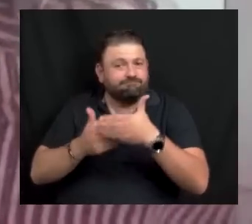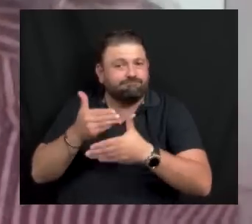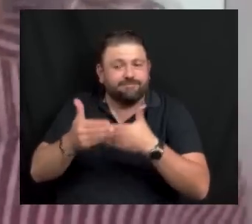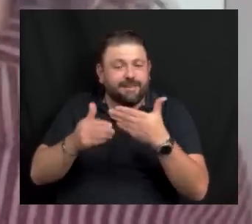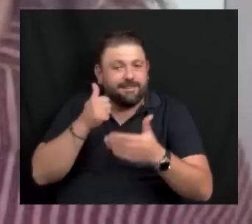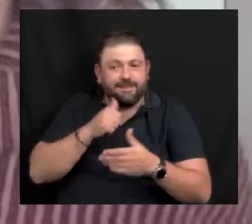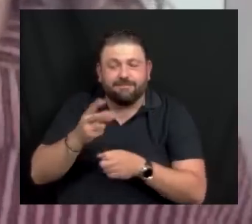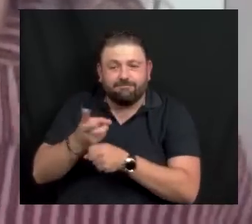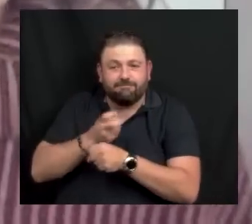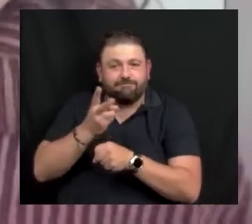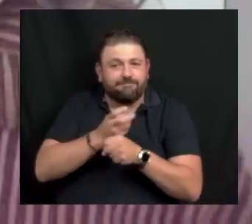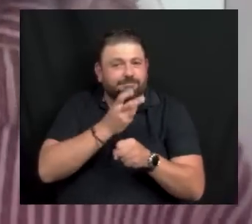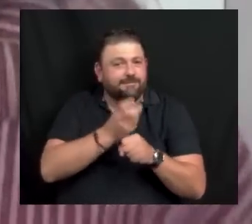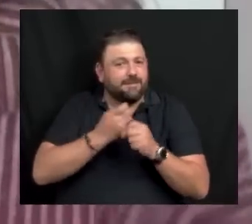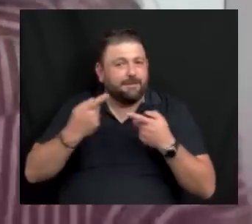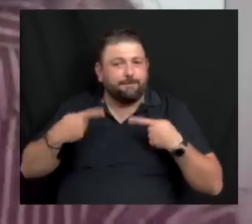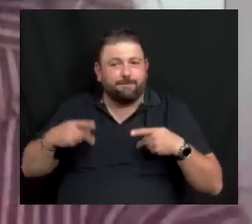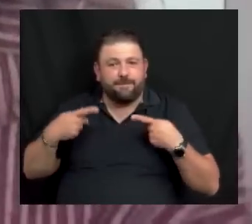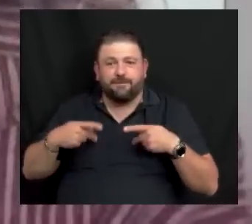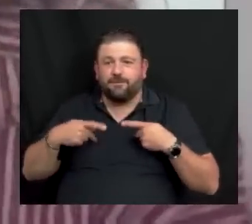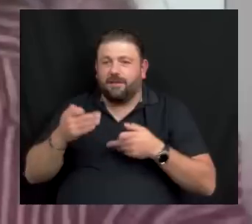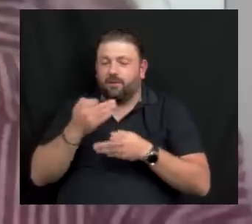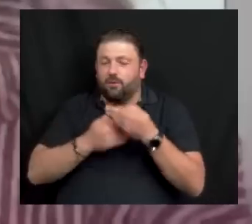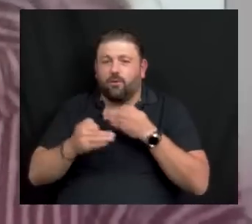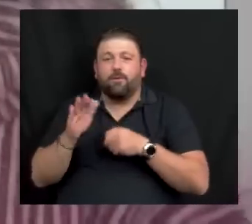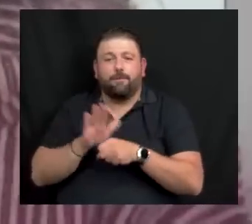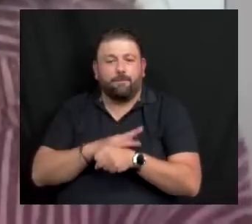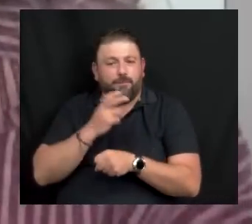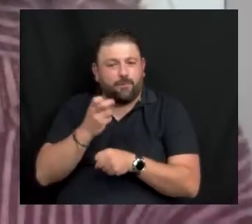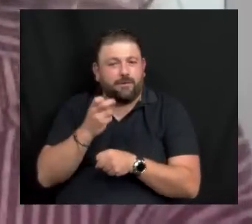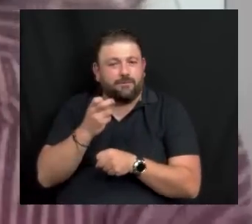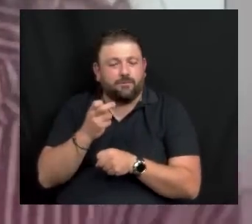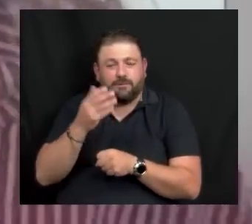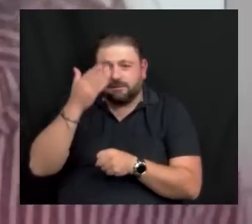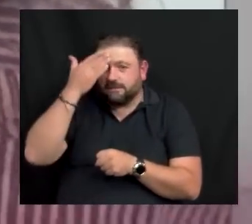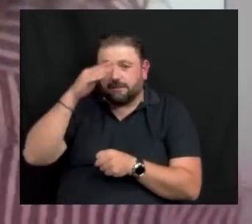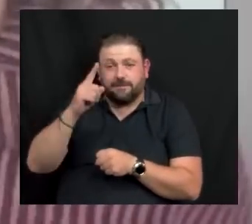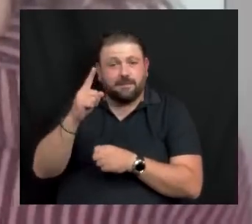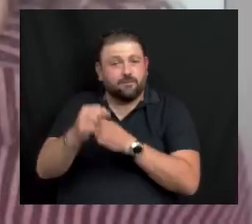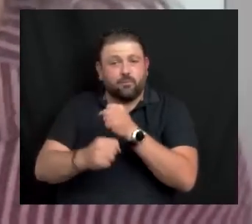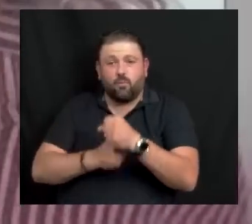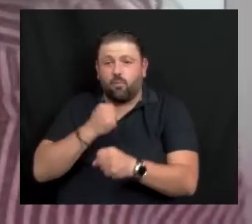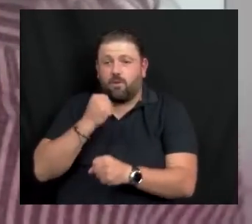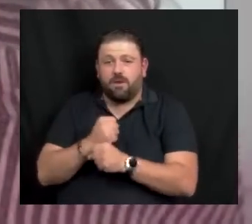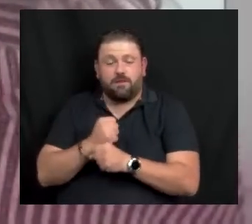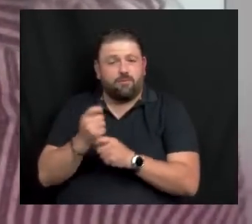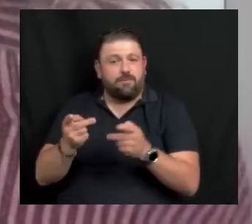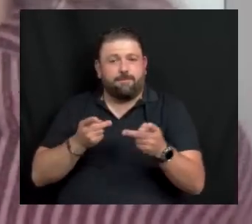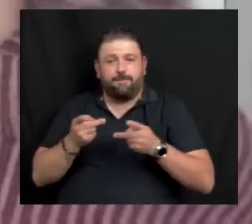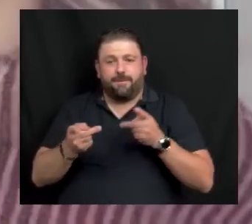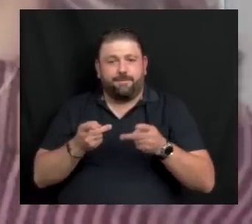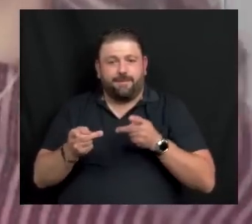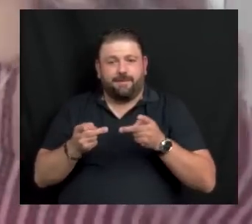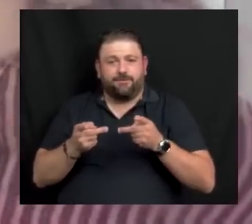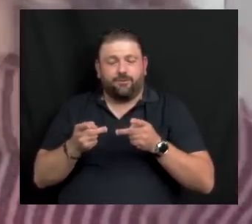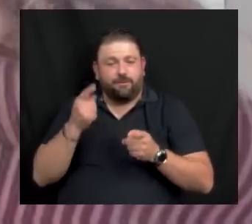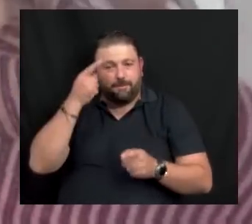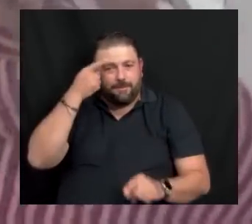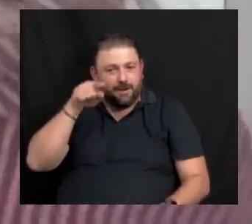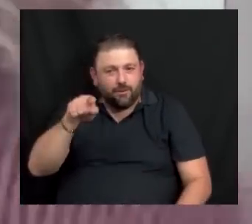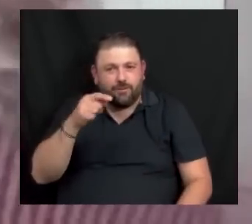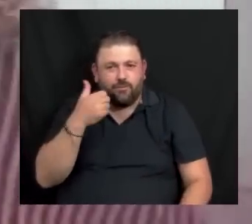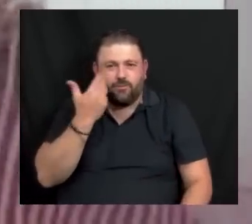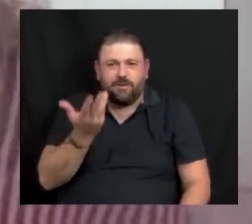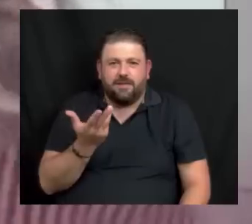Entonces, todo está ligado y por eso es un año. Sí. Definitivamente, o sea, aunque